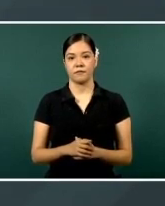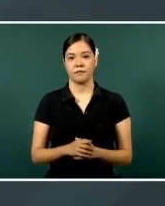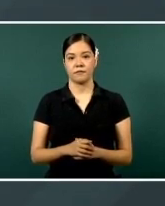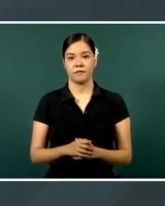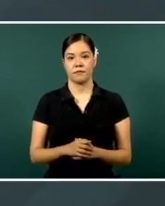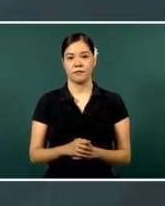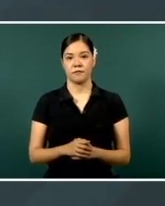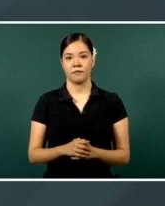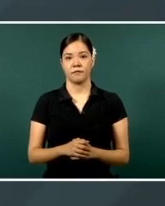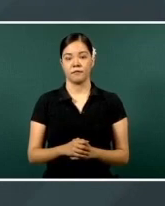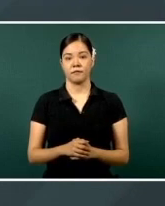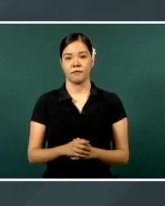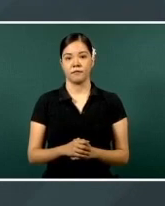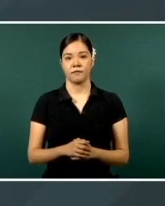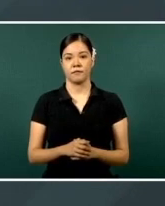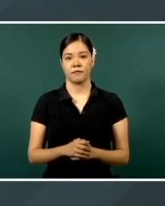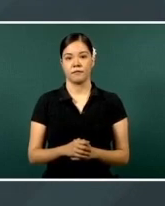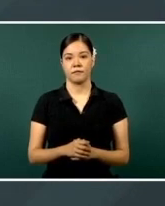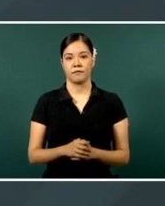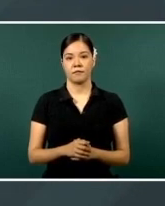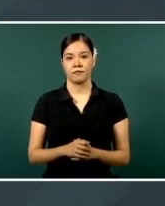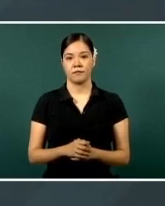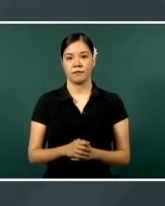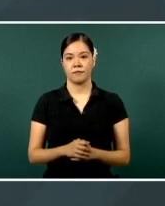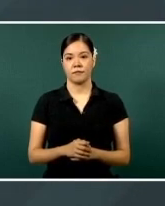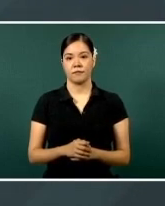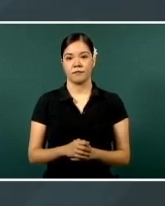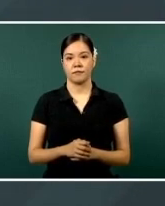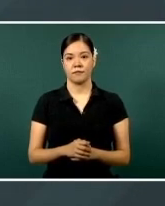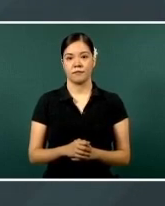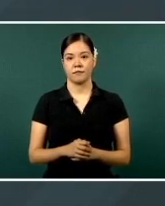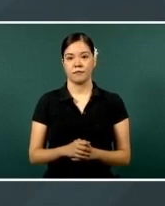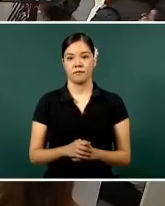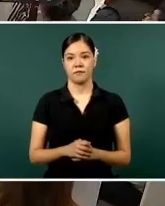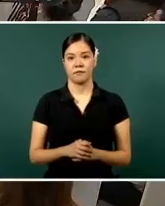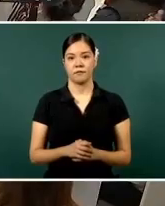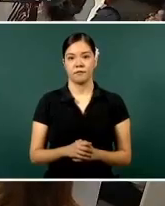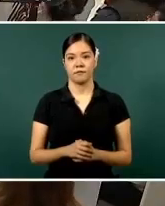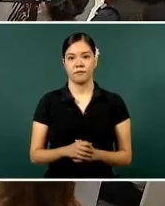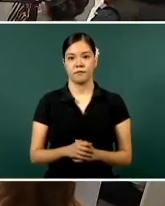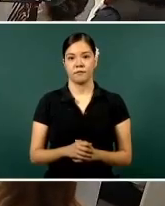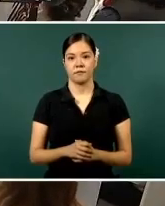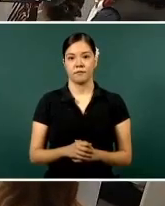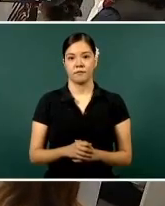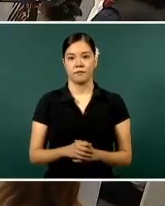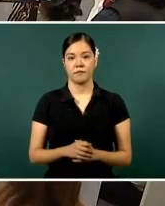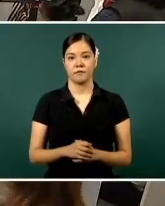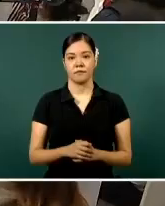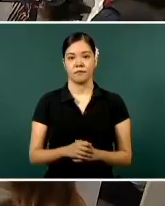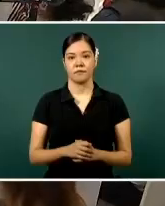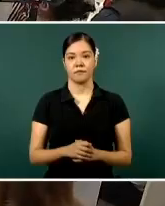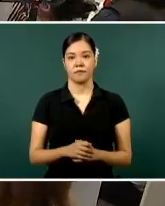Hachaldashov, Moyokamietzin, Hanau Shangopnum, Bernadjal Shemer,